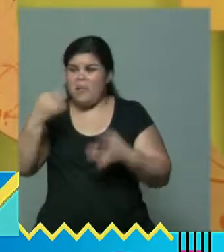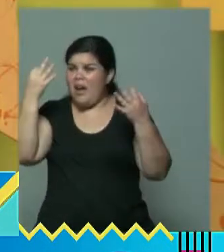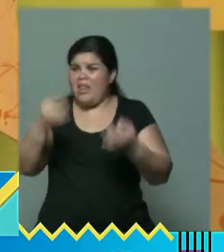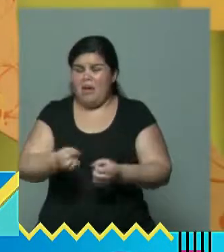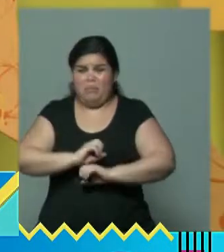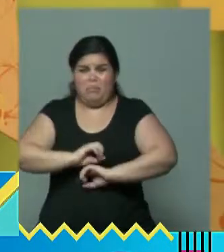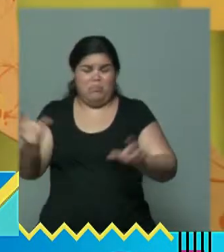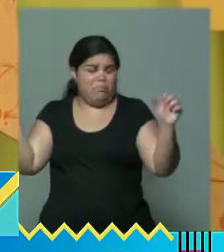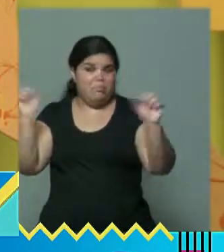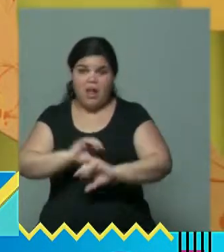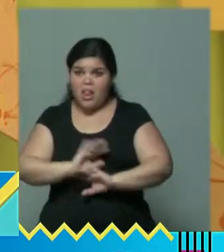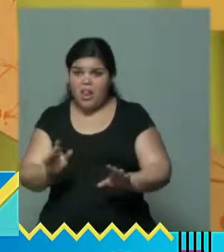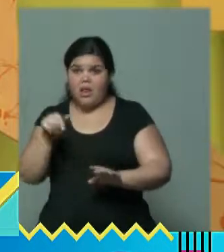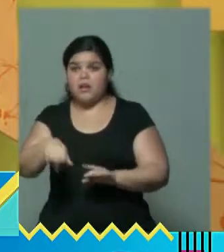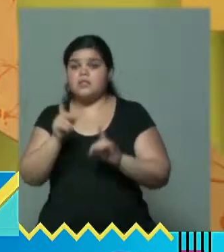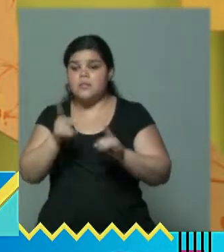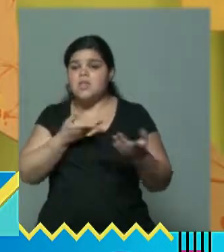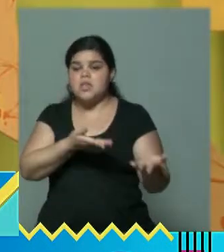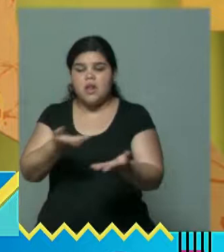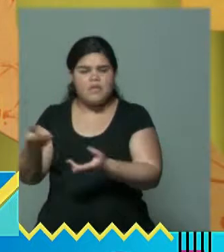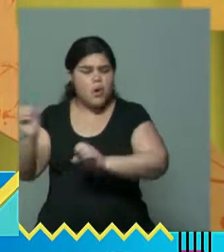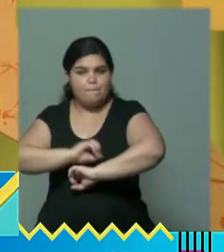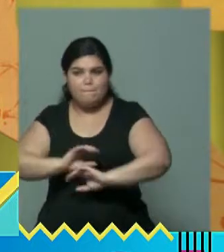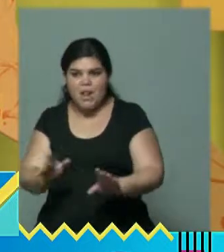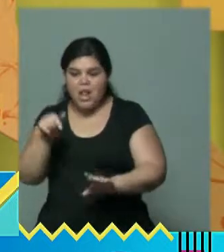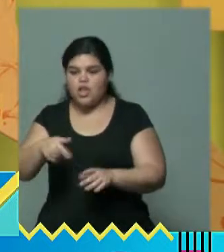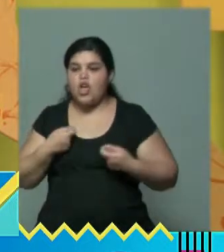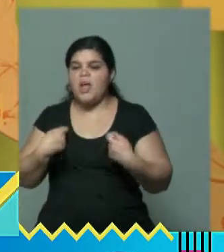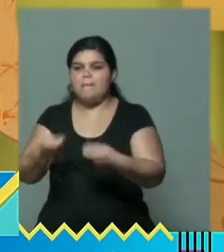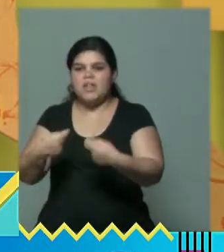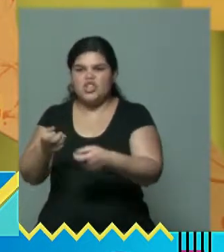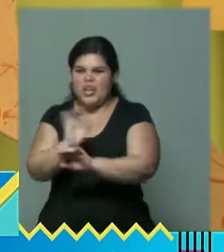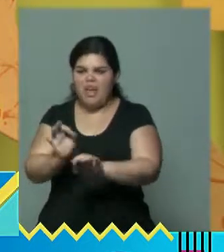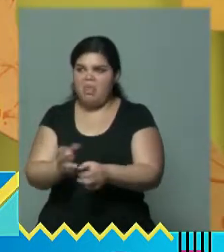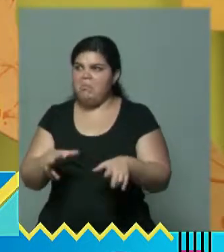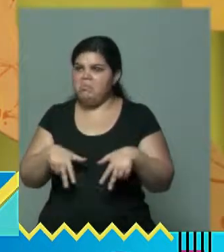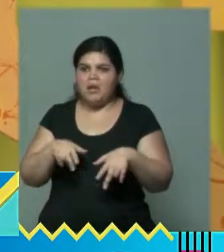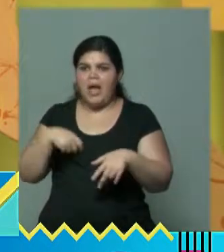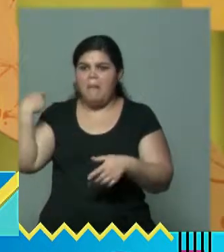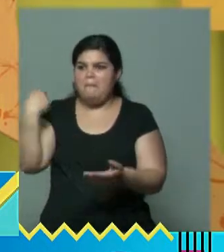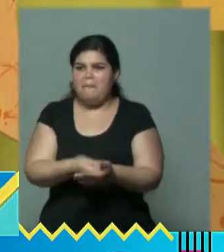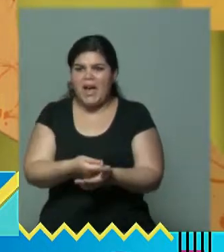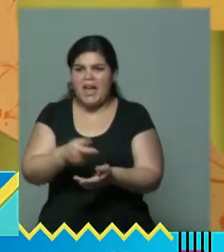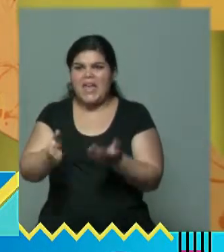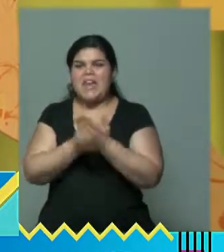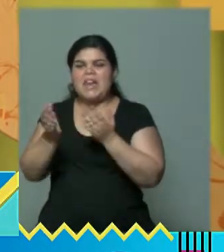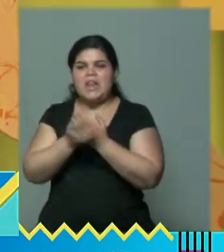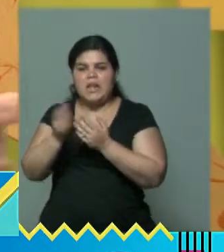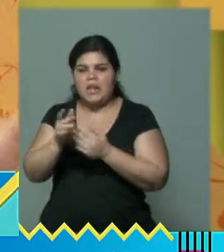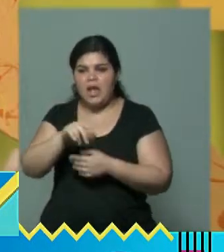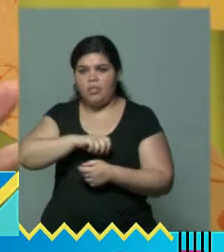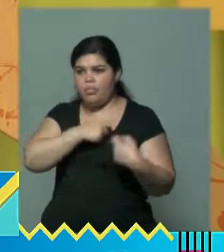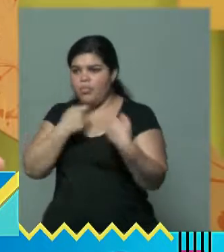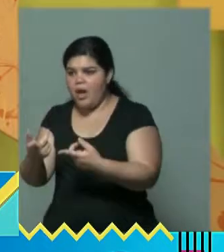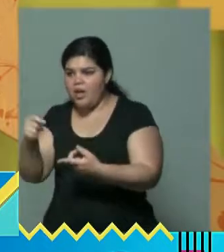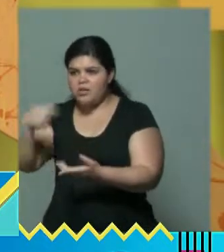las empresas no solamente brindaron un mal servicio, no solamente no hicieron las inversiones, sino que en muchos casos ni siquiera pagaron la energía que le entregaba el CAMESA y